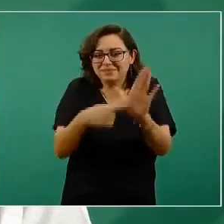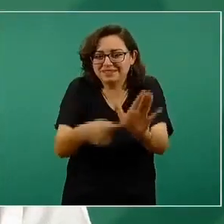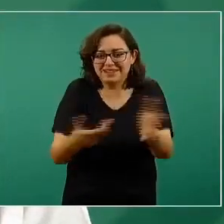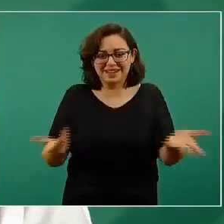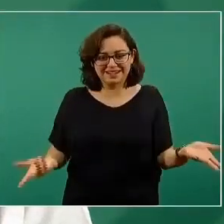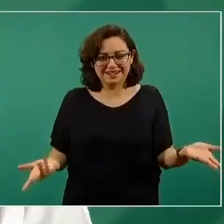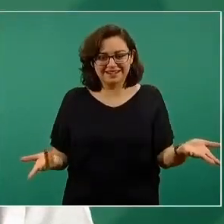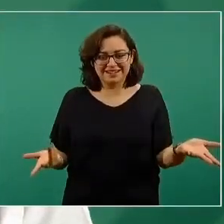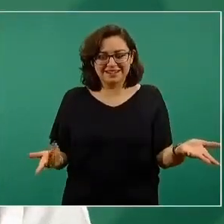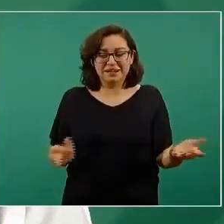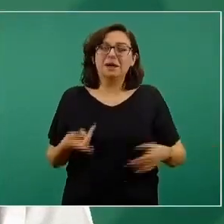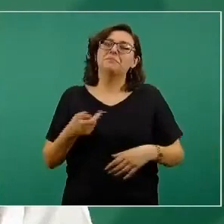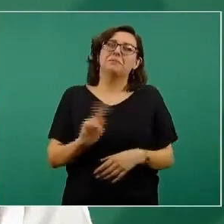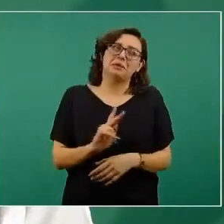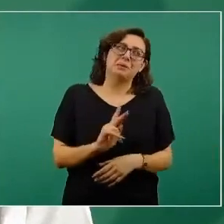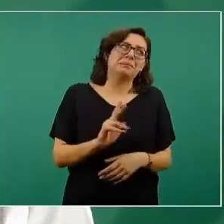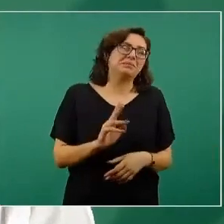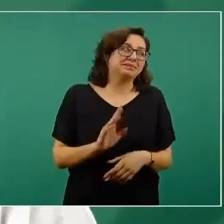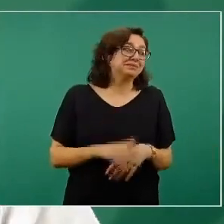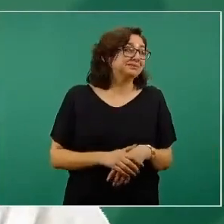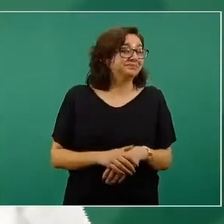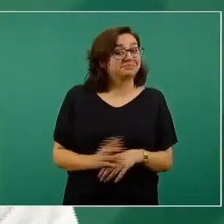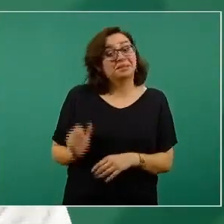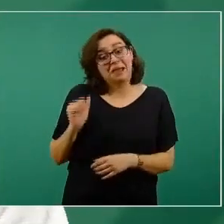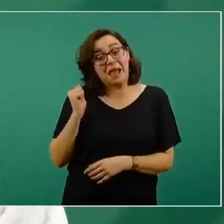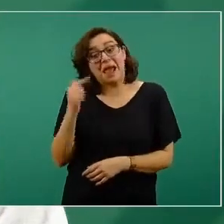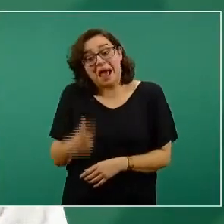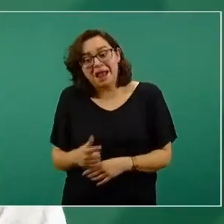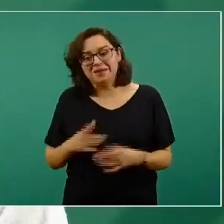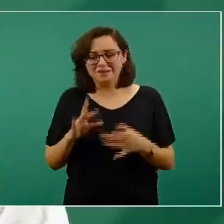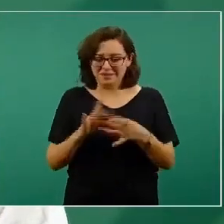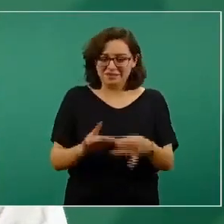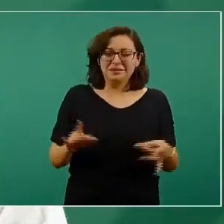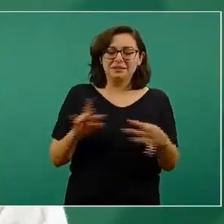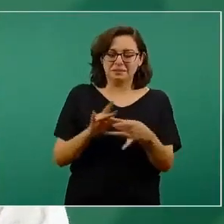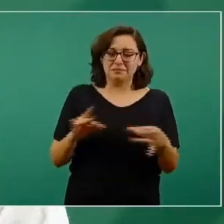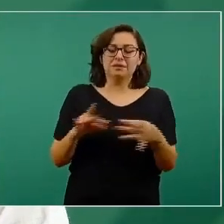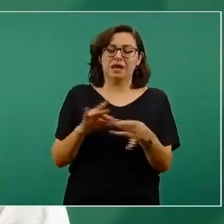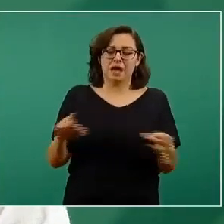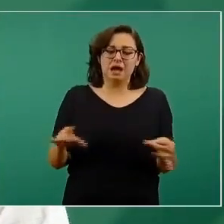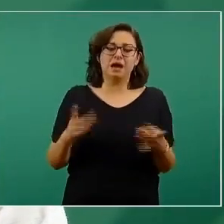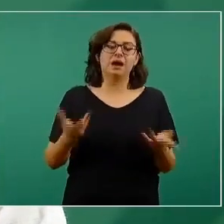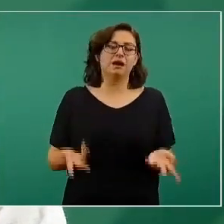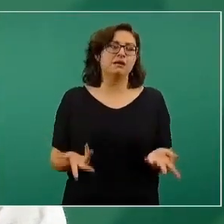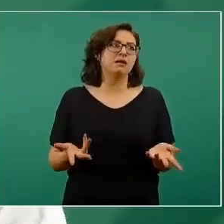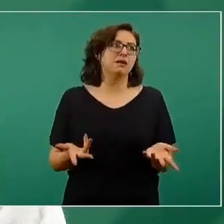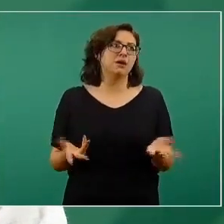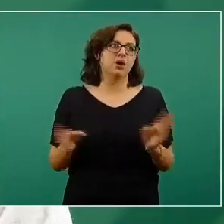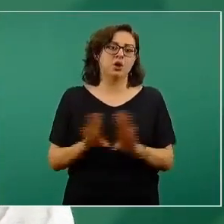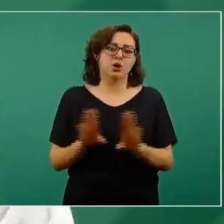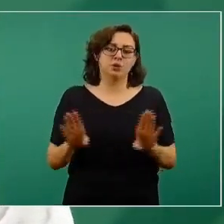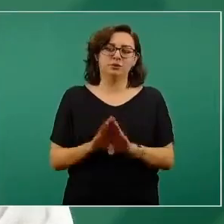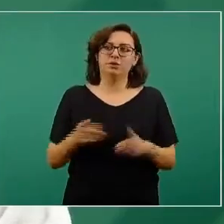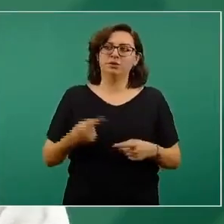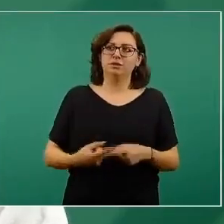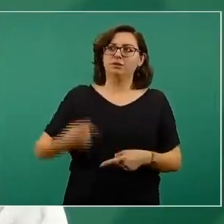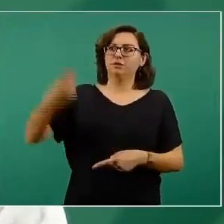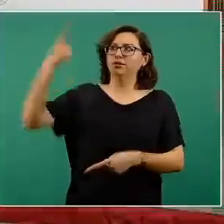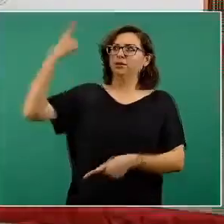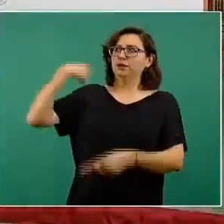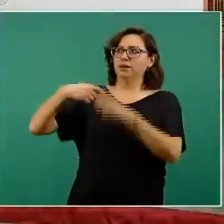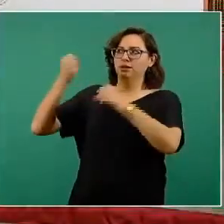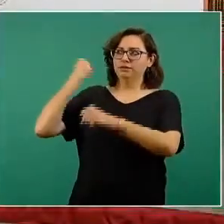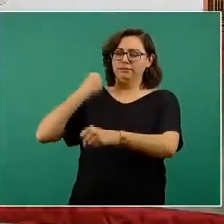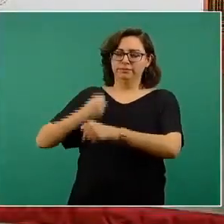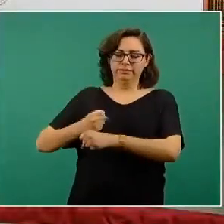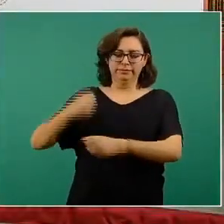lo que sí puedo decir es la mecánica que hemos tenido al respecto. Hemos identificado desde que empezó la epidemia, lo que